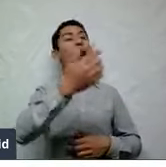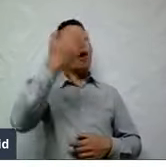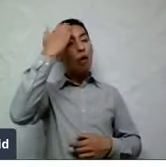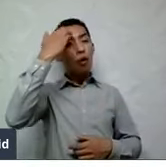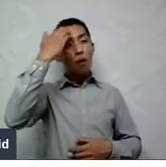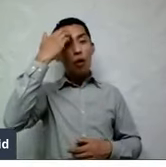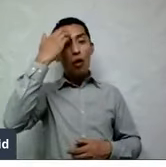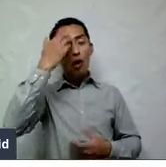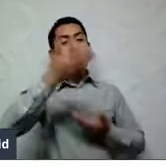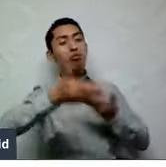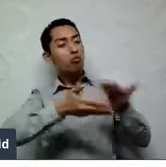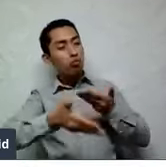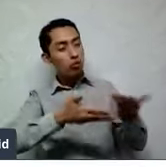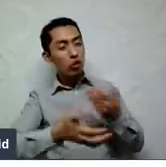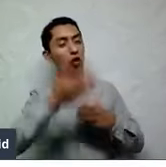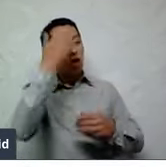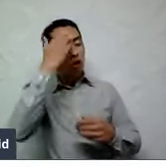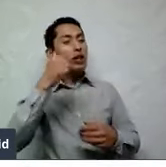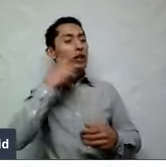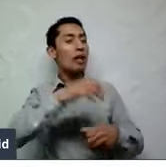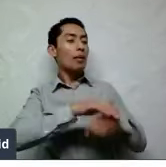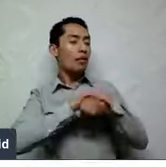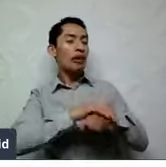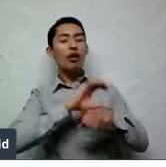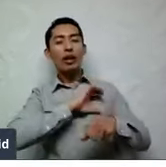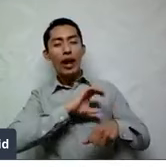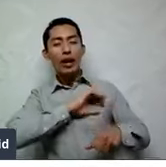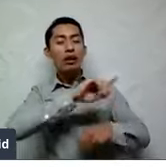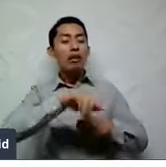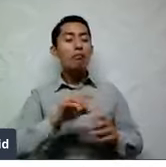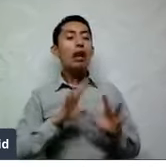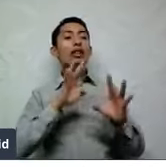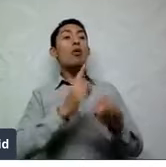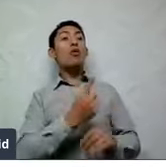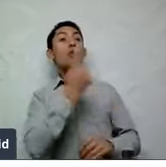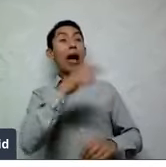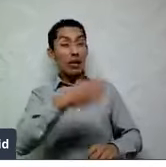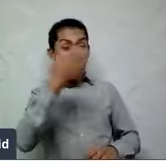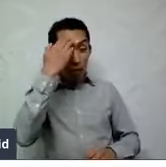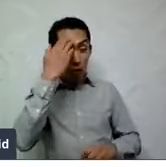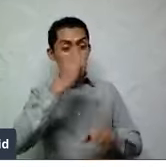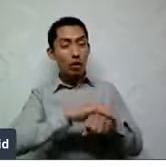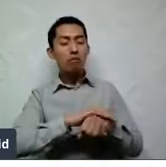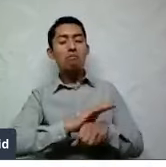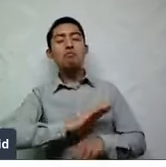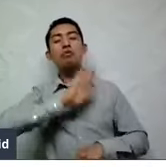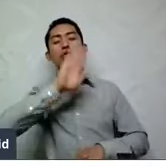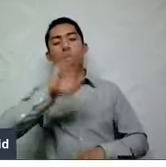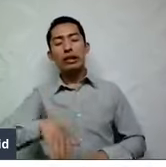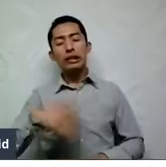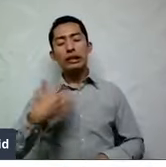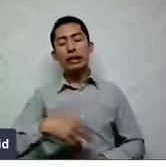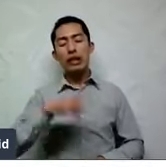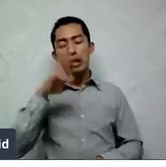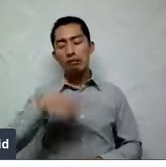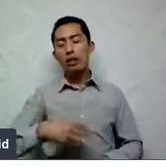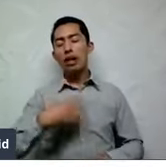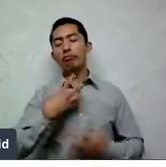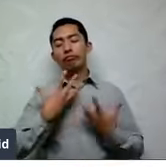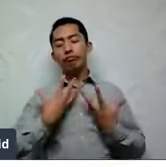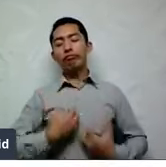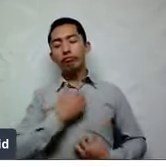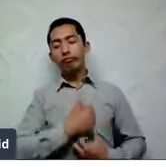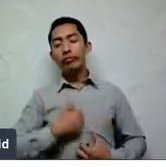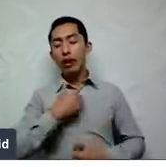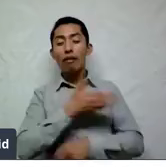se acercaban estrechamente a cada uno de estos fallecidos, desgraciadamente. Entonces, es una pena que está embargando actualmente a